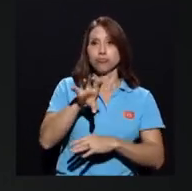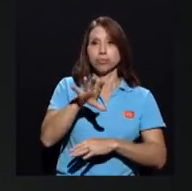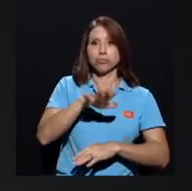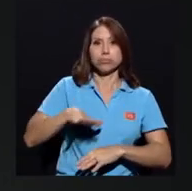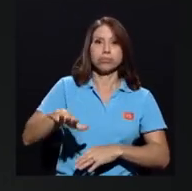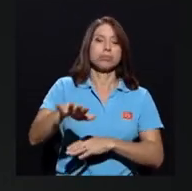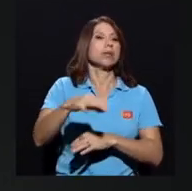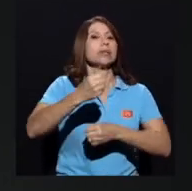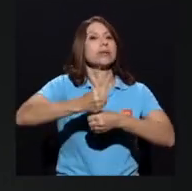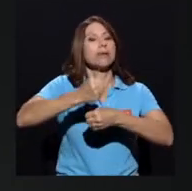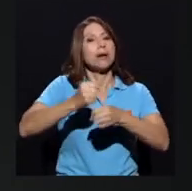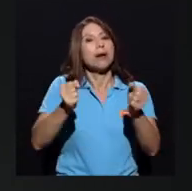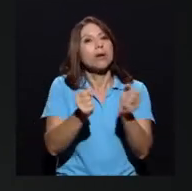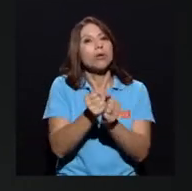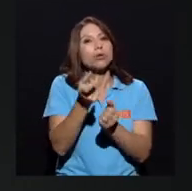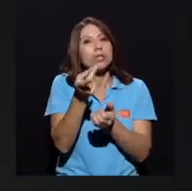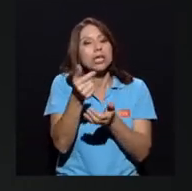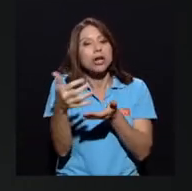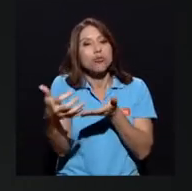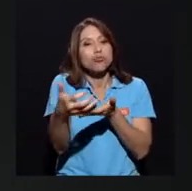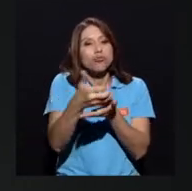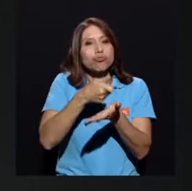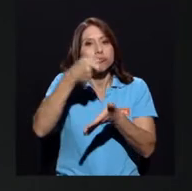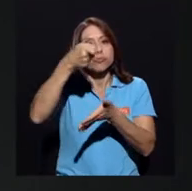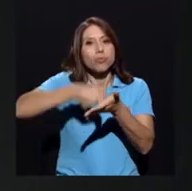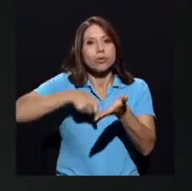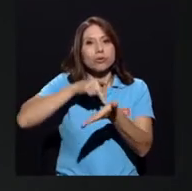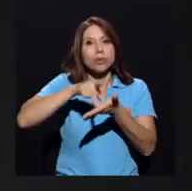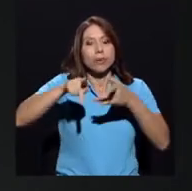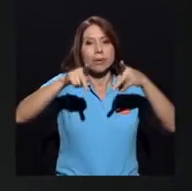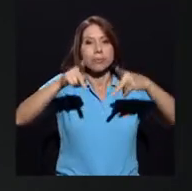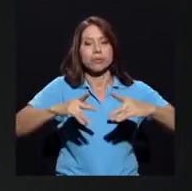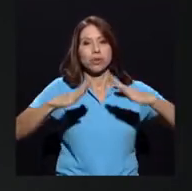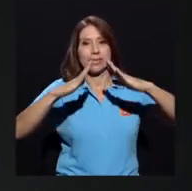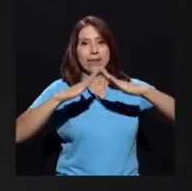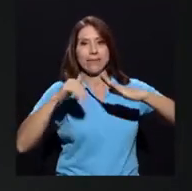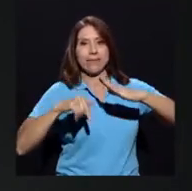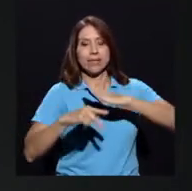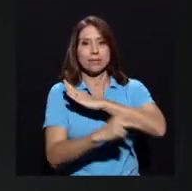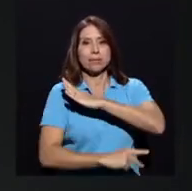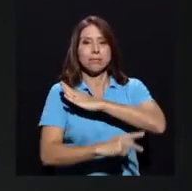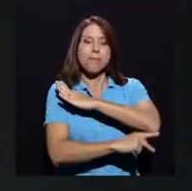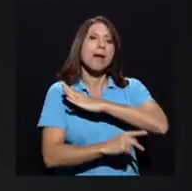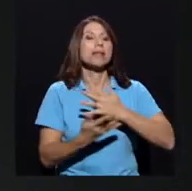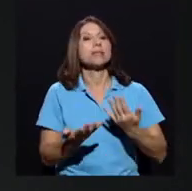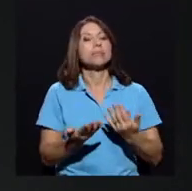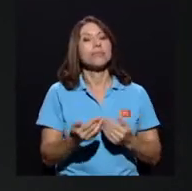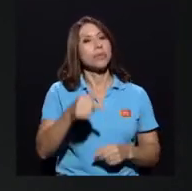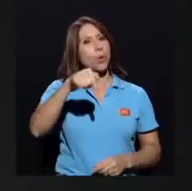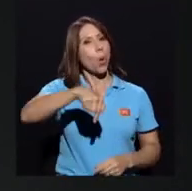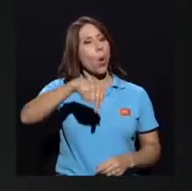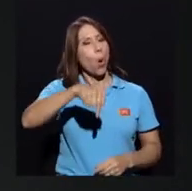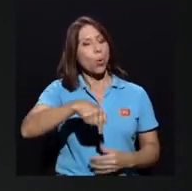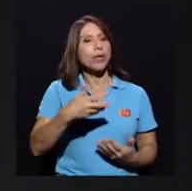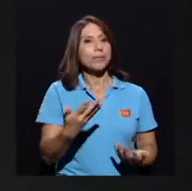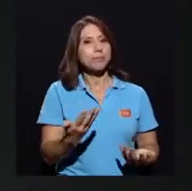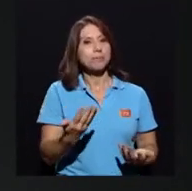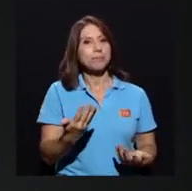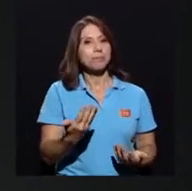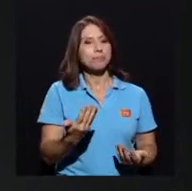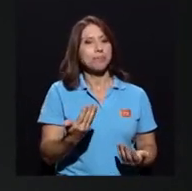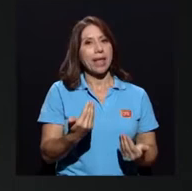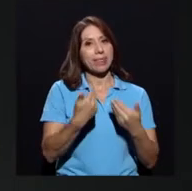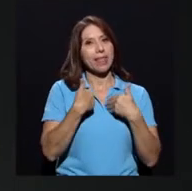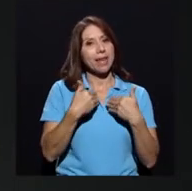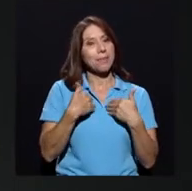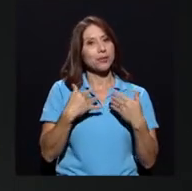paga con los impuestos que tributan los habitantes de este país. Y hoy tenemos